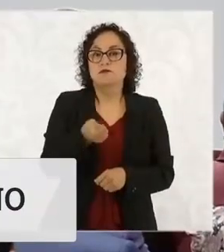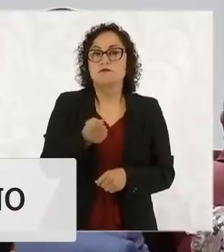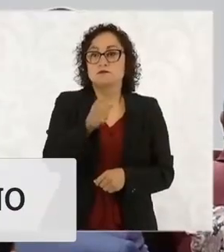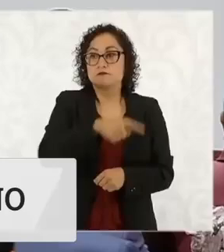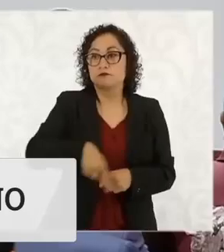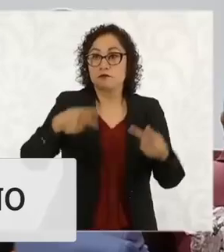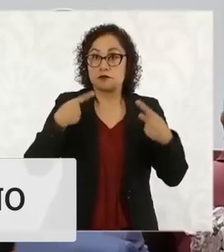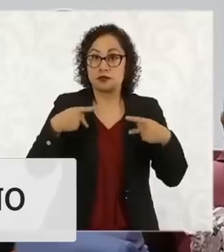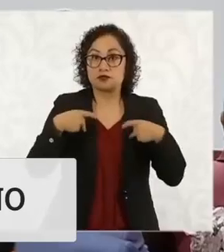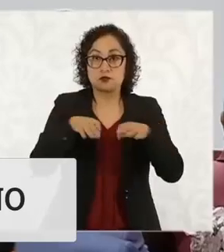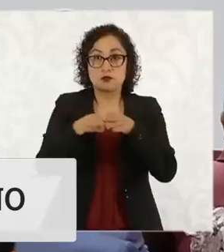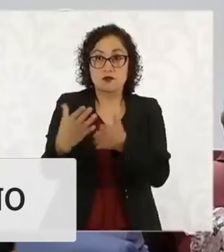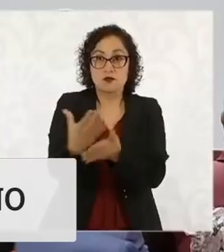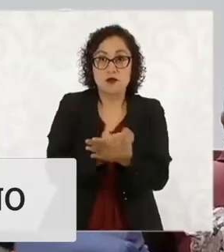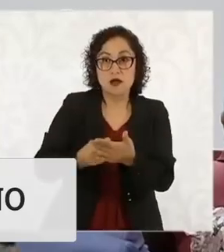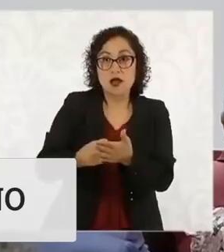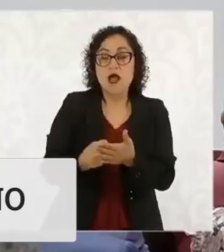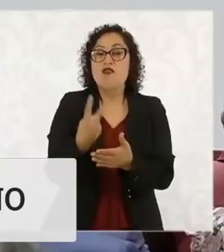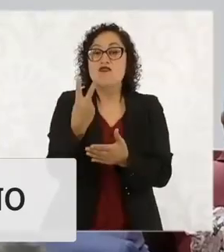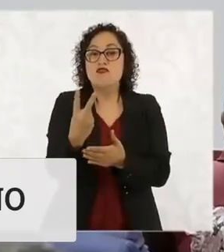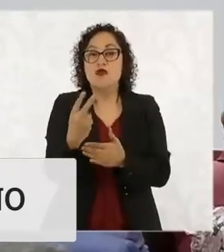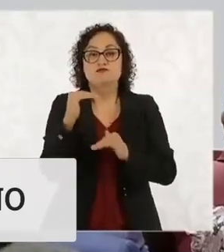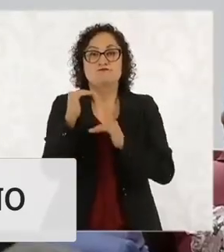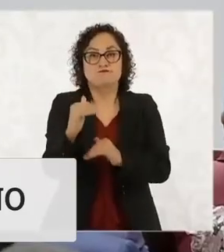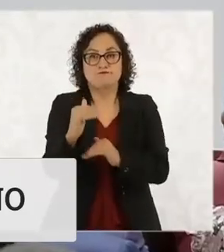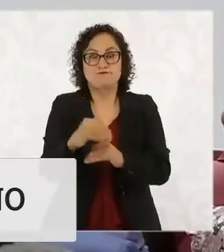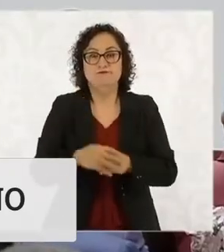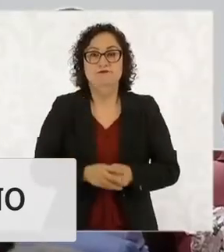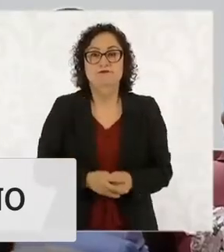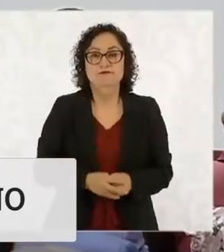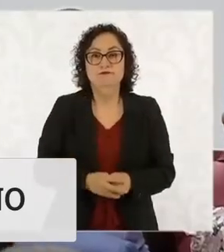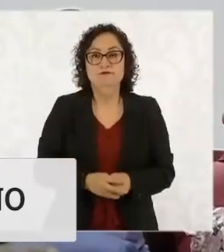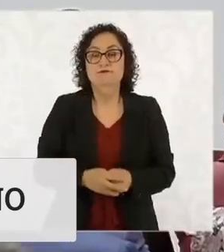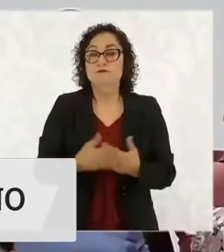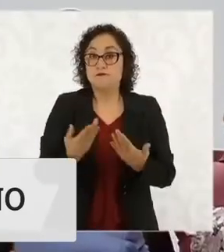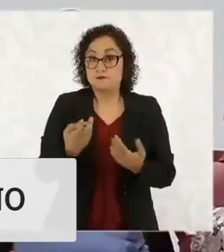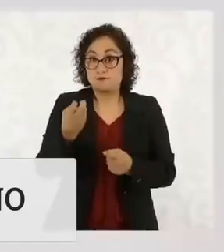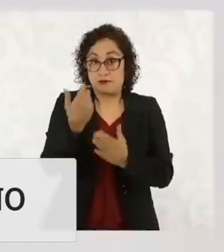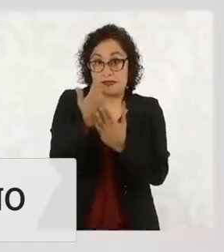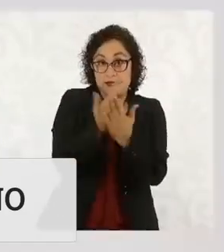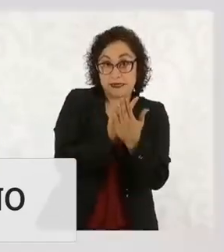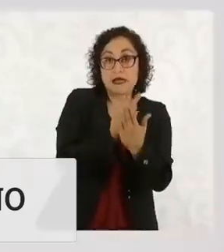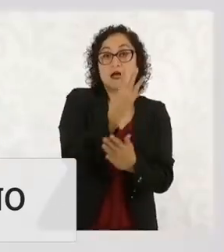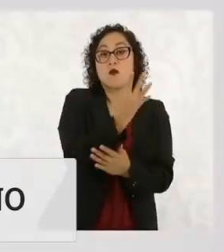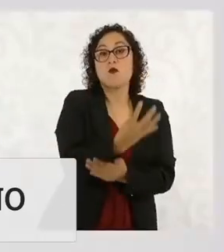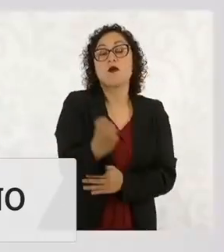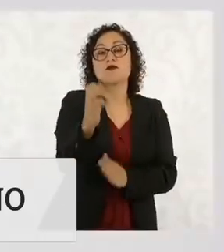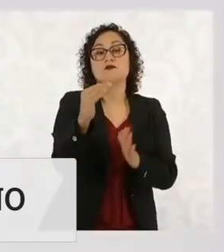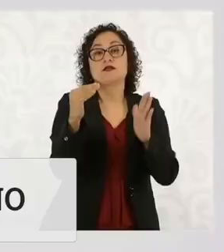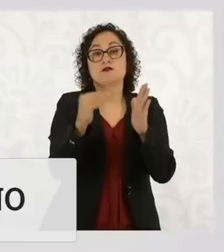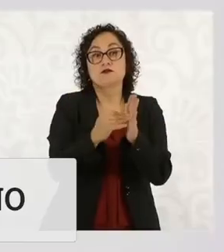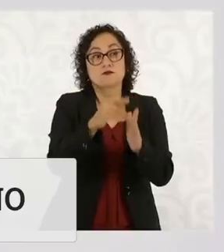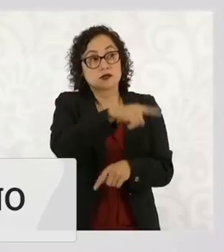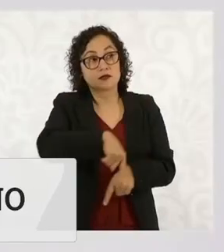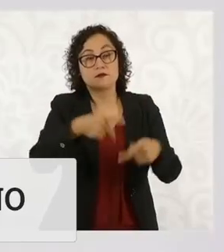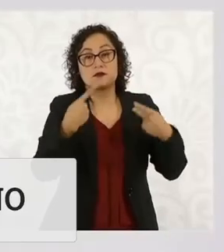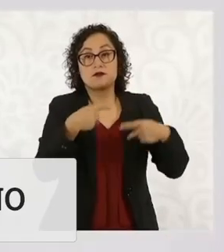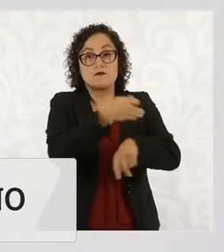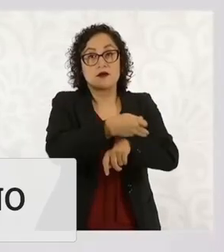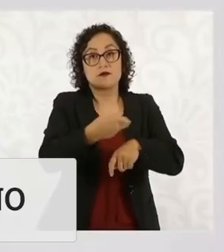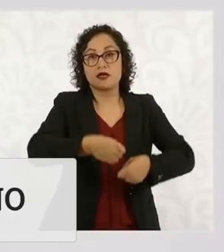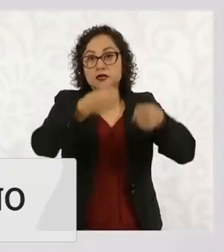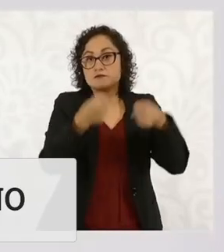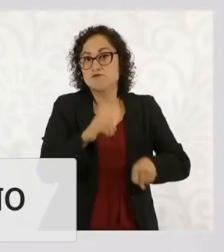iguales a 2 salarios mínimos. De estas, 400,000 serán para familias sin seguridad